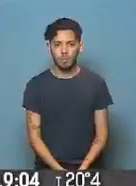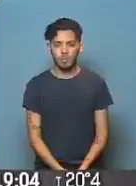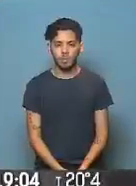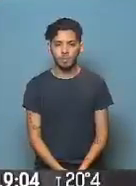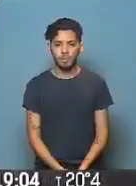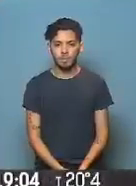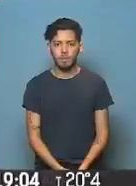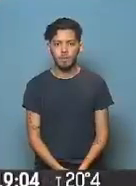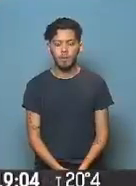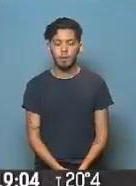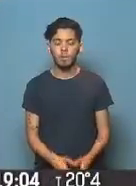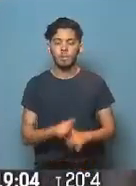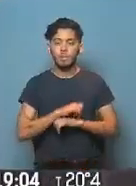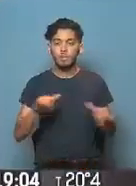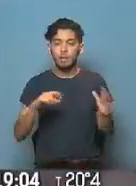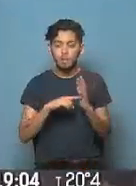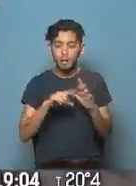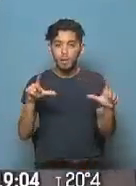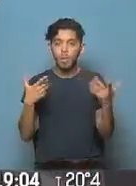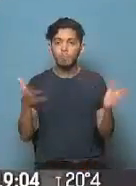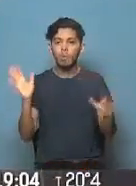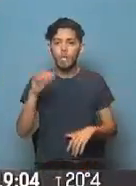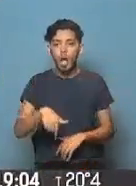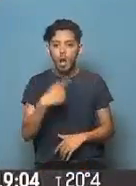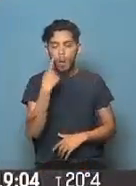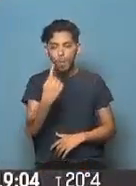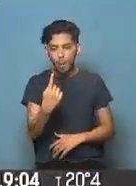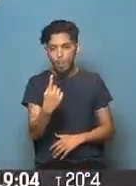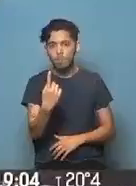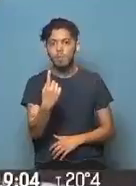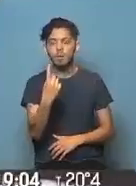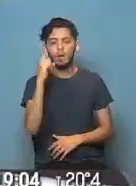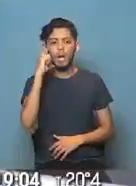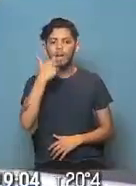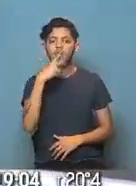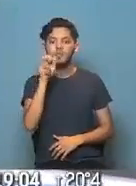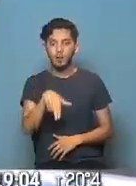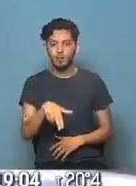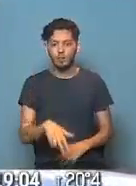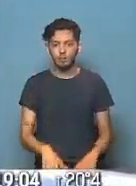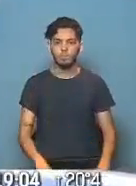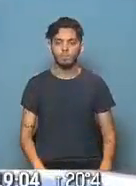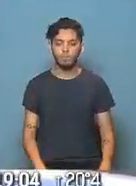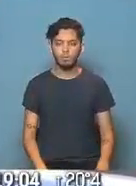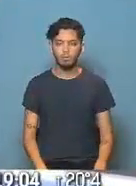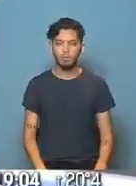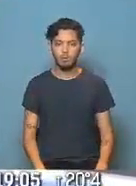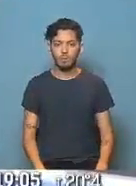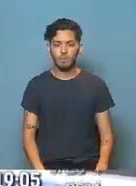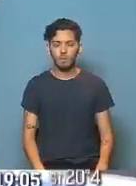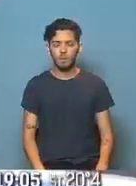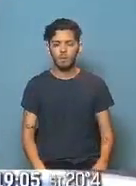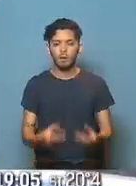Y en el Noti Central de la TV Pública vamos ahora en vivo a uno de los móviles, en este caso con Gastón Zulás. Adelante, Gastón.